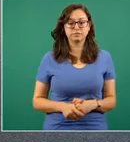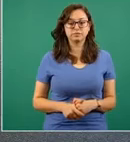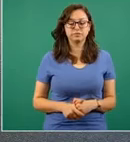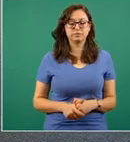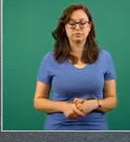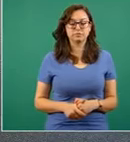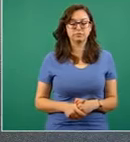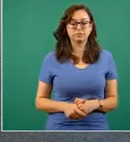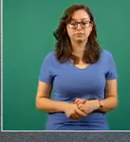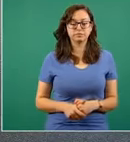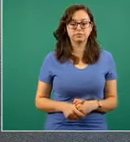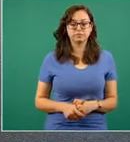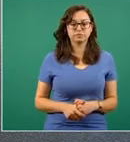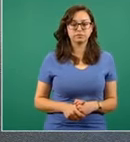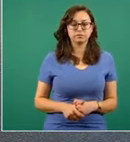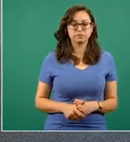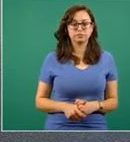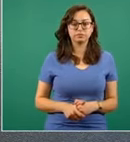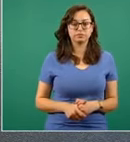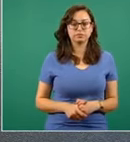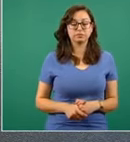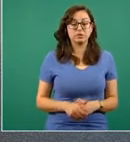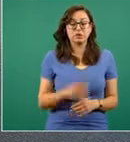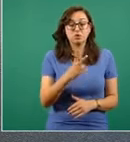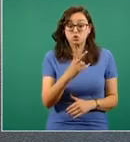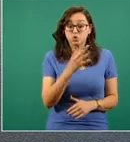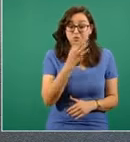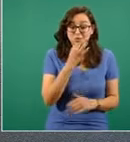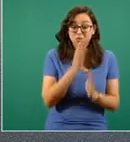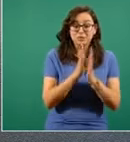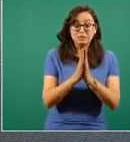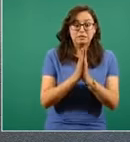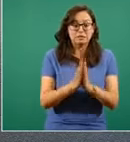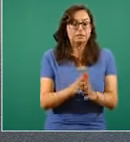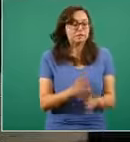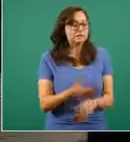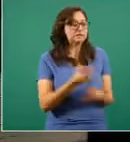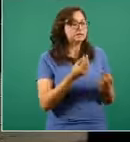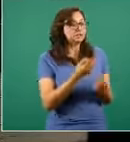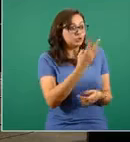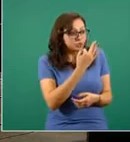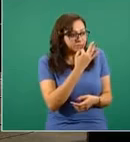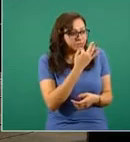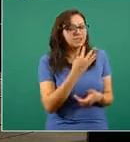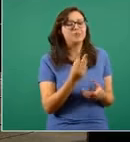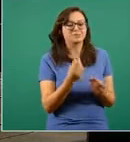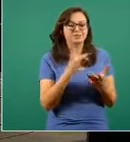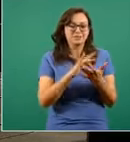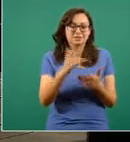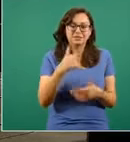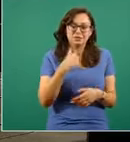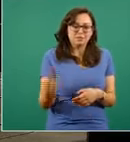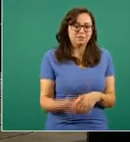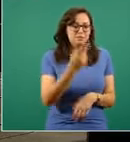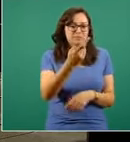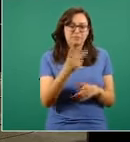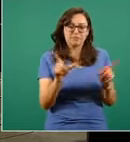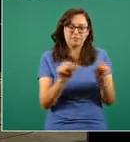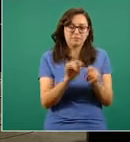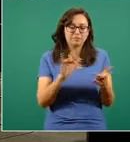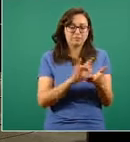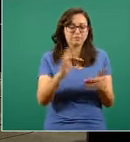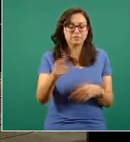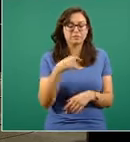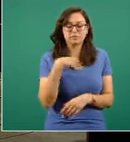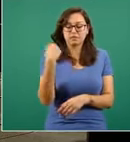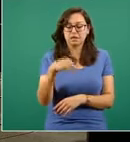Nos quedan 2 minutitos, por favor. 2 minutitos. Muchas gracias. Una pregunta muy rápida. Me llamo Miguel Ángel. Mi canal es Miki Noticias